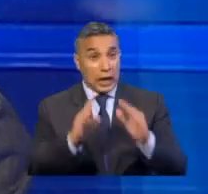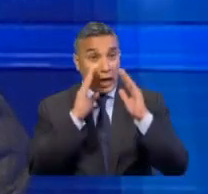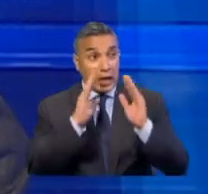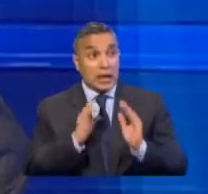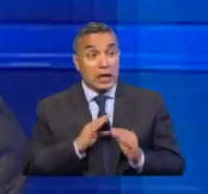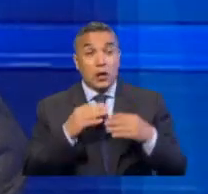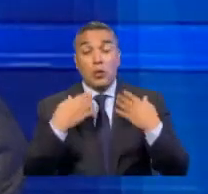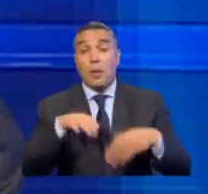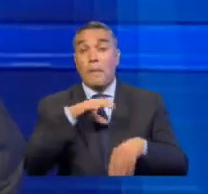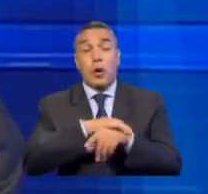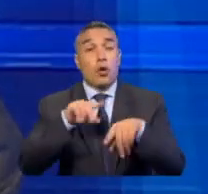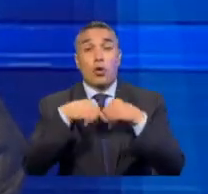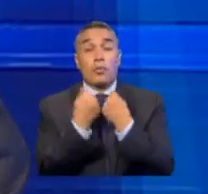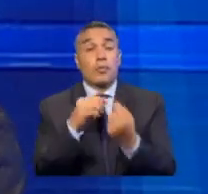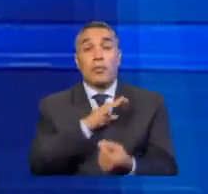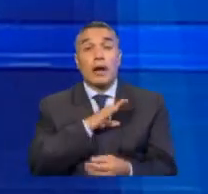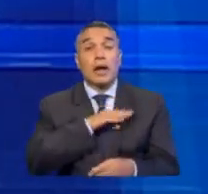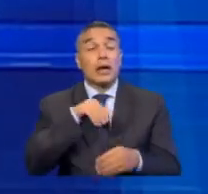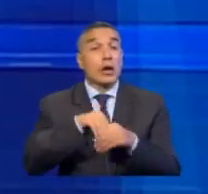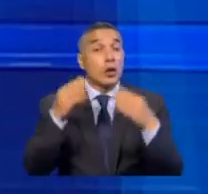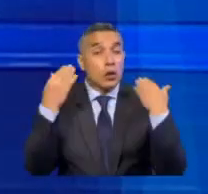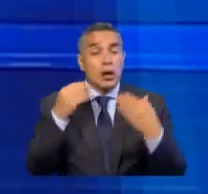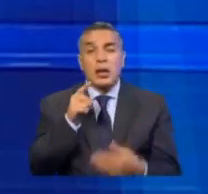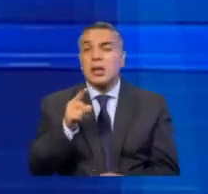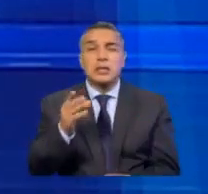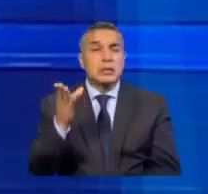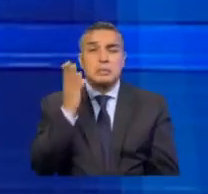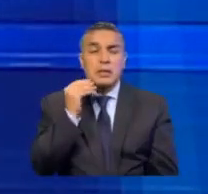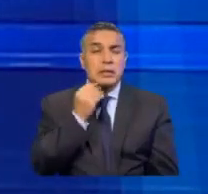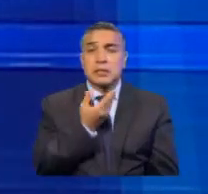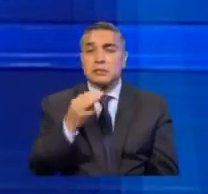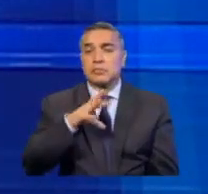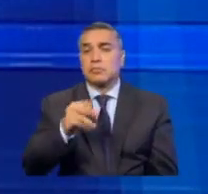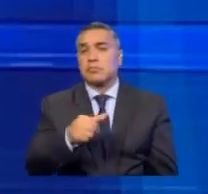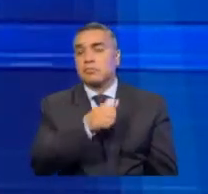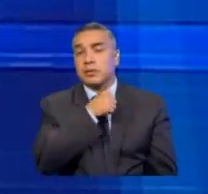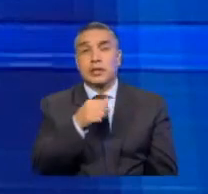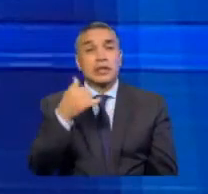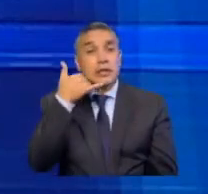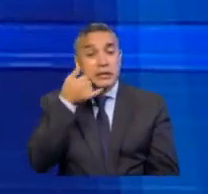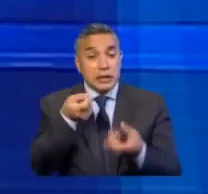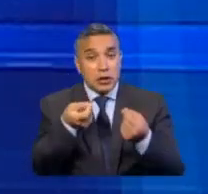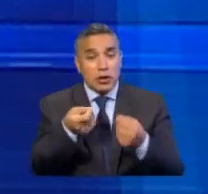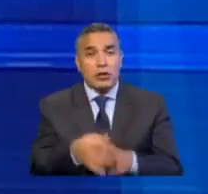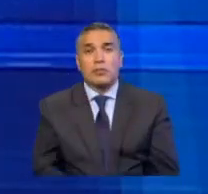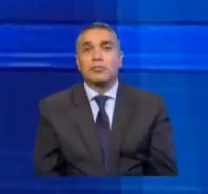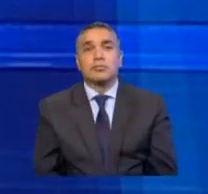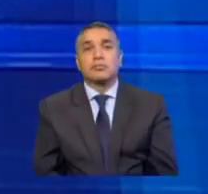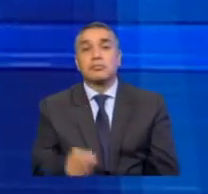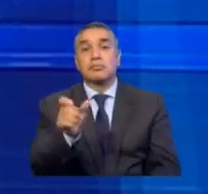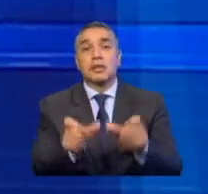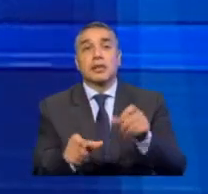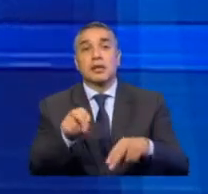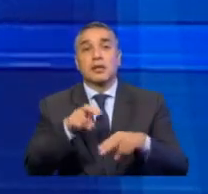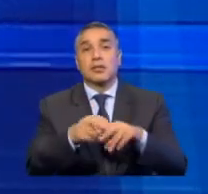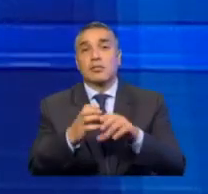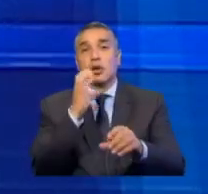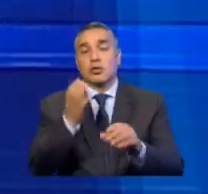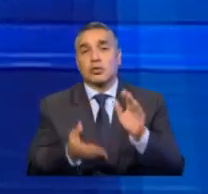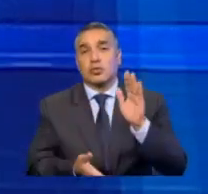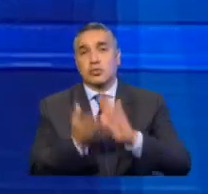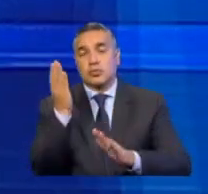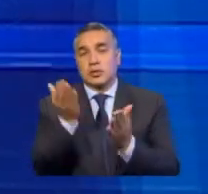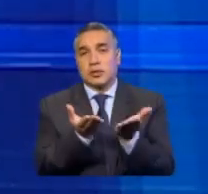Amigos desarticulan banda delictiva en Guayaquil. Era especializada en robar teléfonos y carteras a los pasajeros de buses de